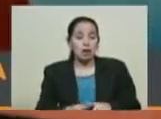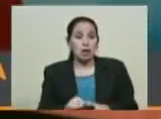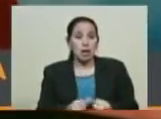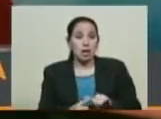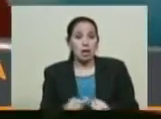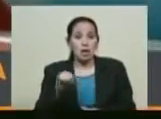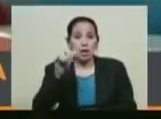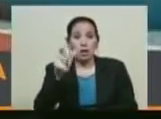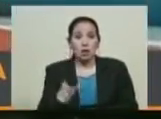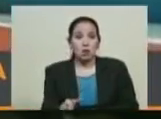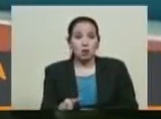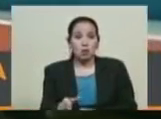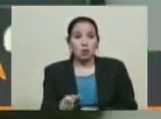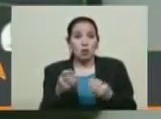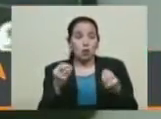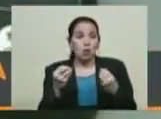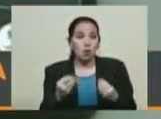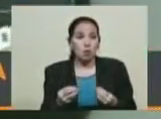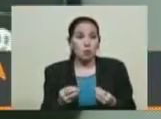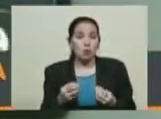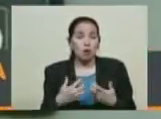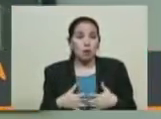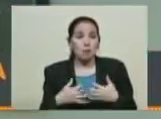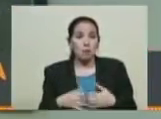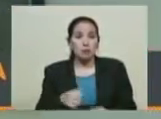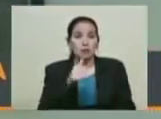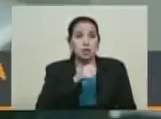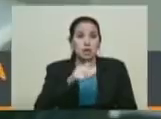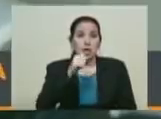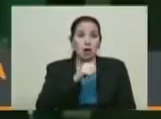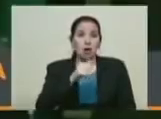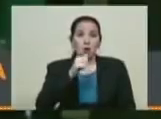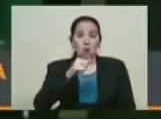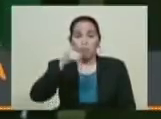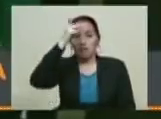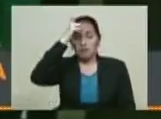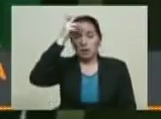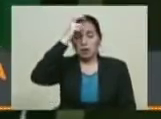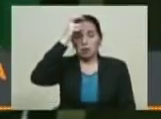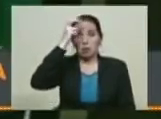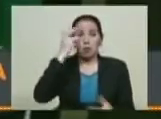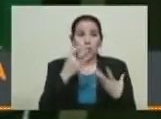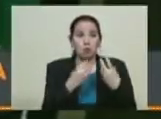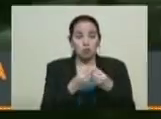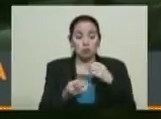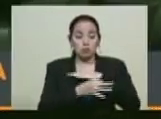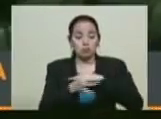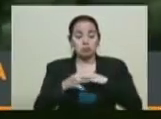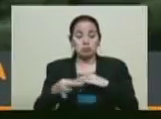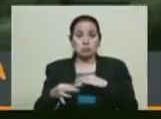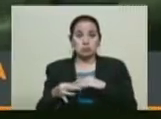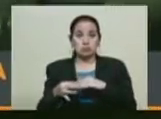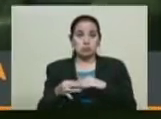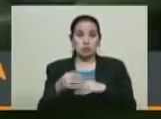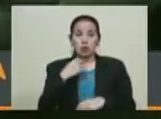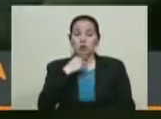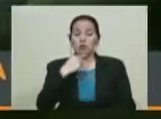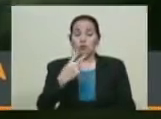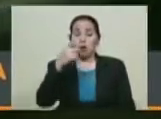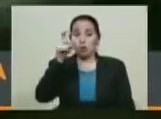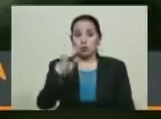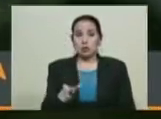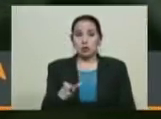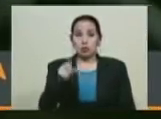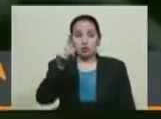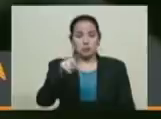es presidente de la empresa Hidrofalcón, representantes del gobierno nacional, del gobierno regional, y las voceras